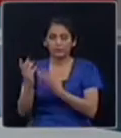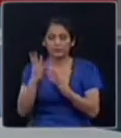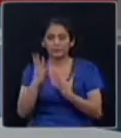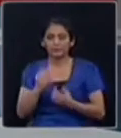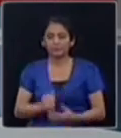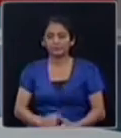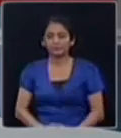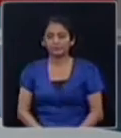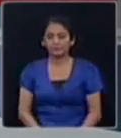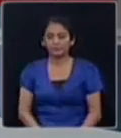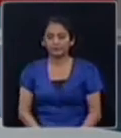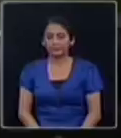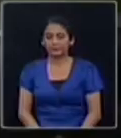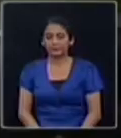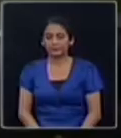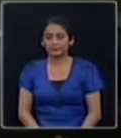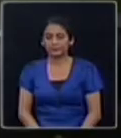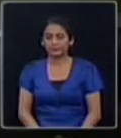informe.